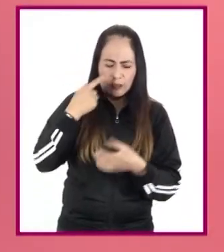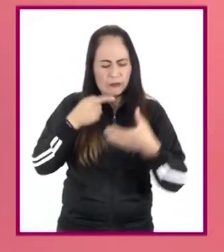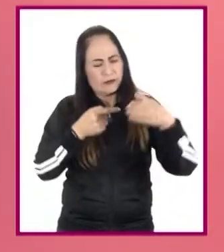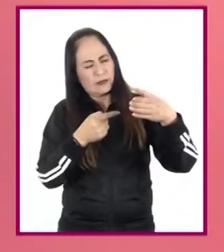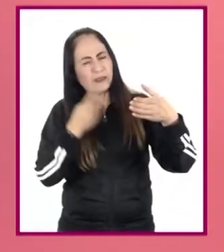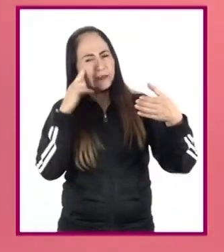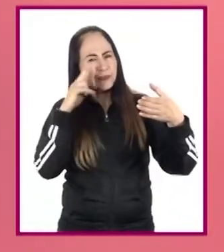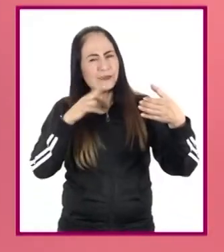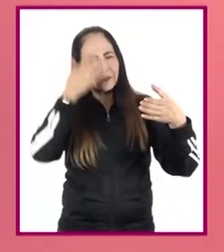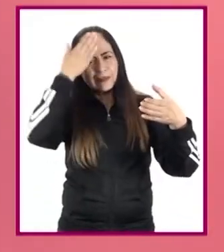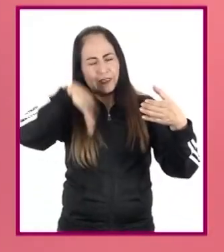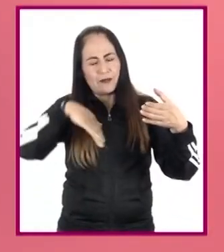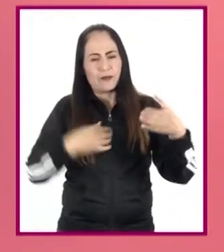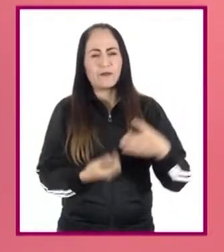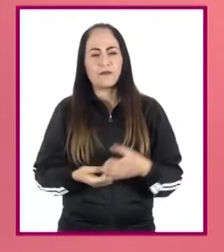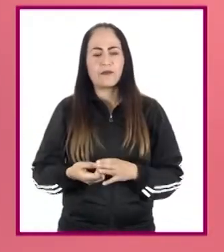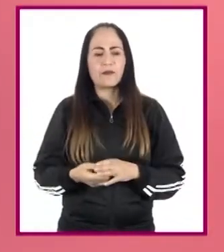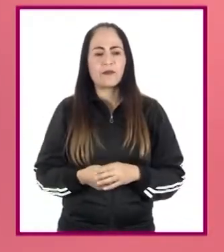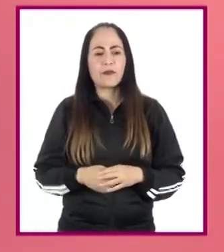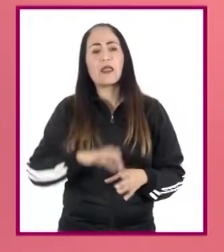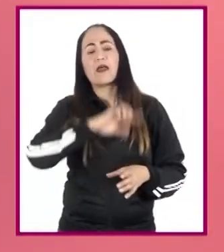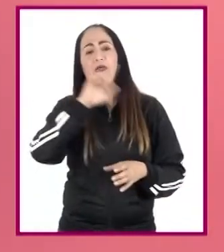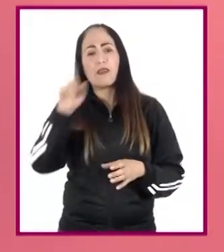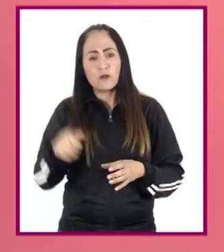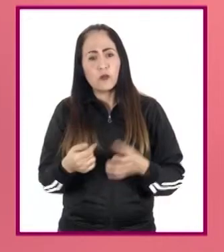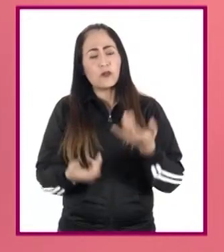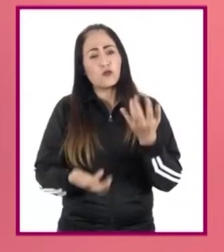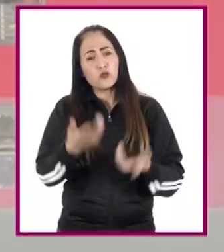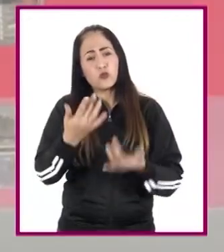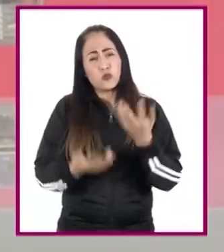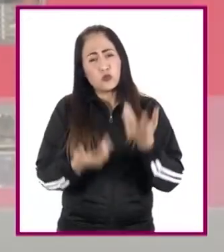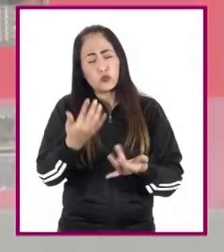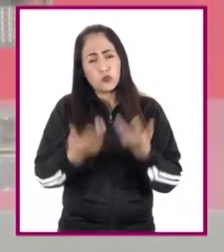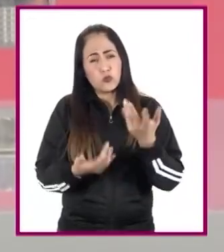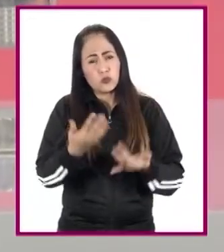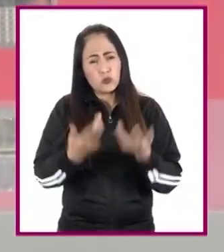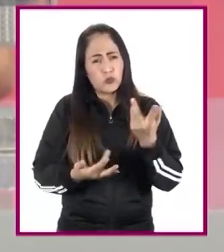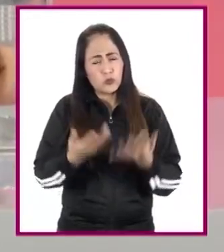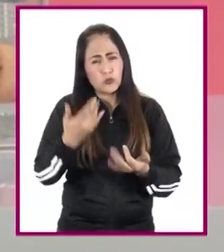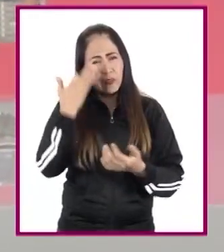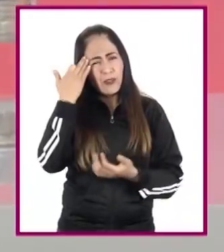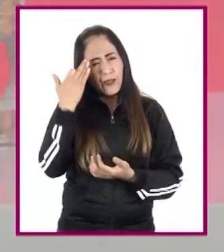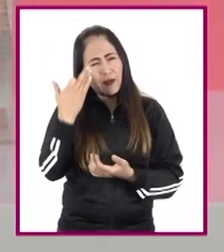clip debajo de la lata y los encendemos y esperamos a que termine la combustión.